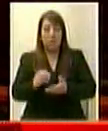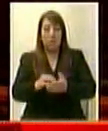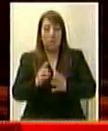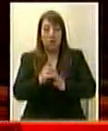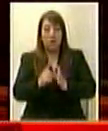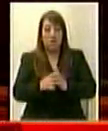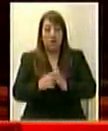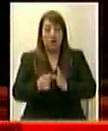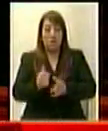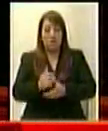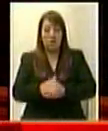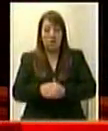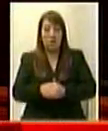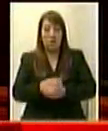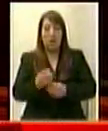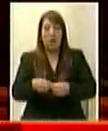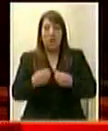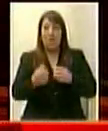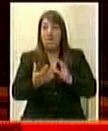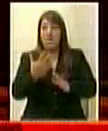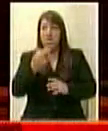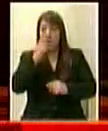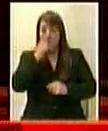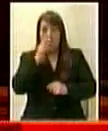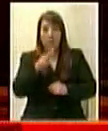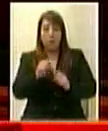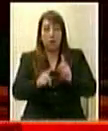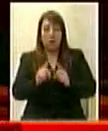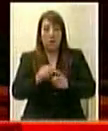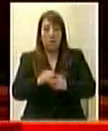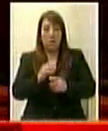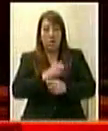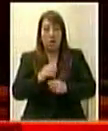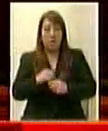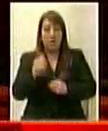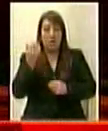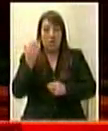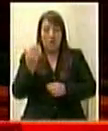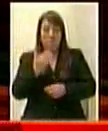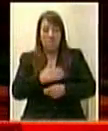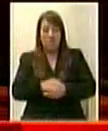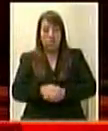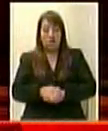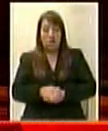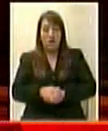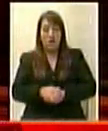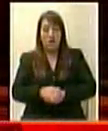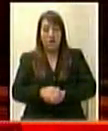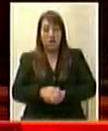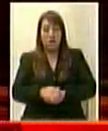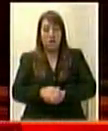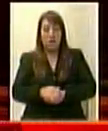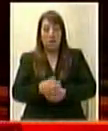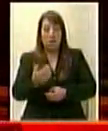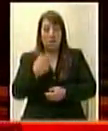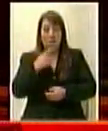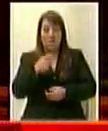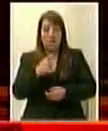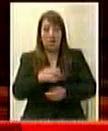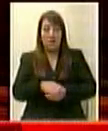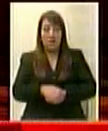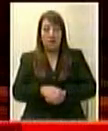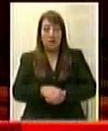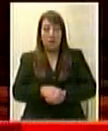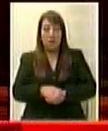decreto supremo emitido el 15 de junio del 2011 en el gobierno de Alan, donde en ahí señala,